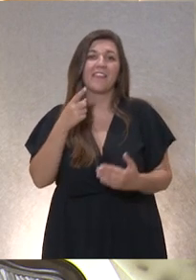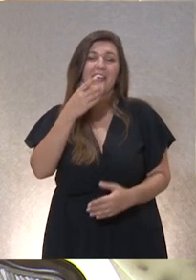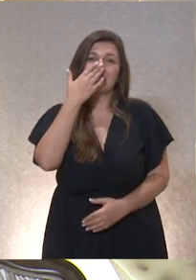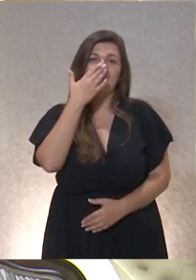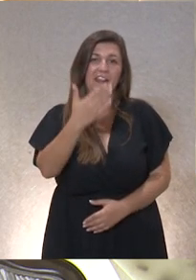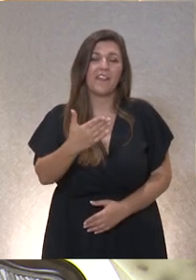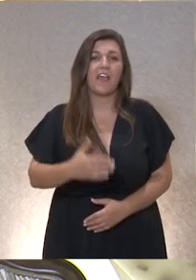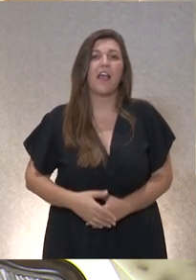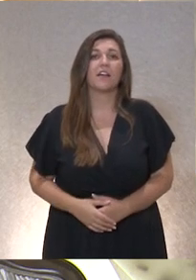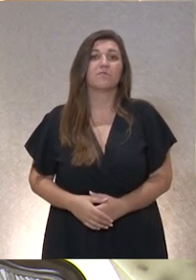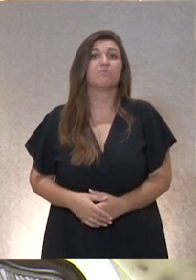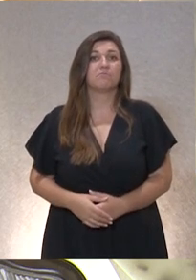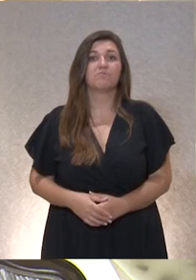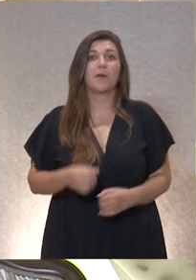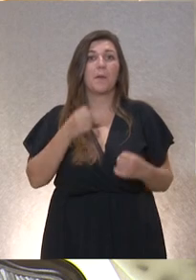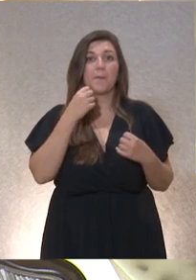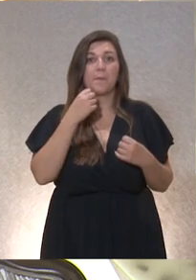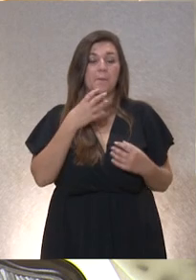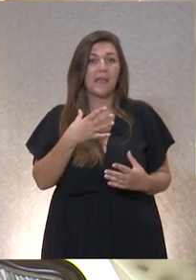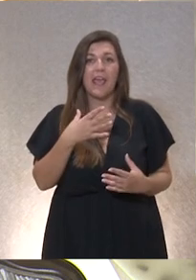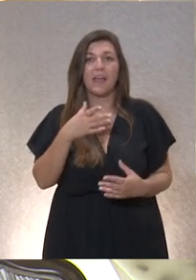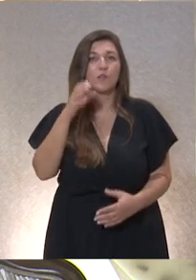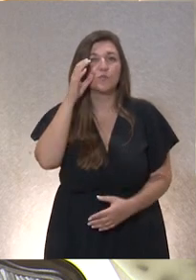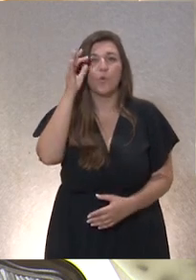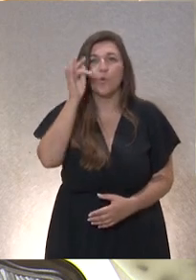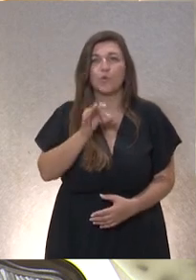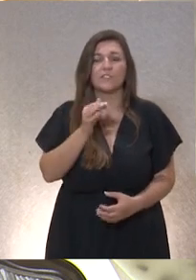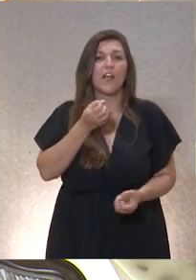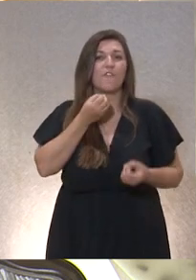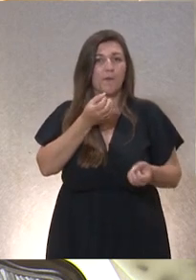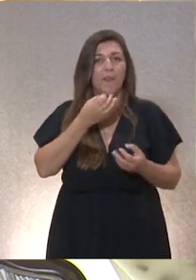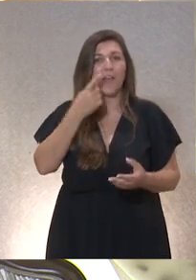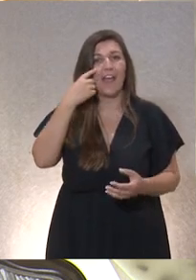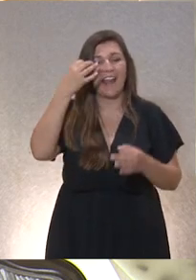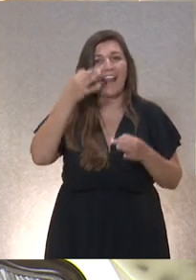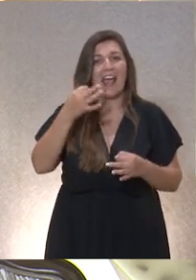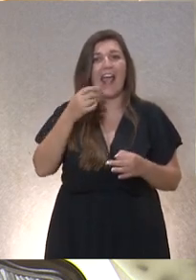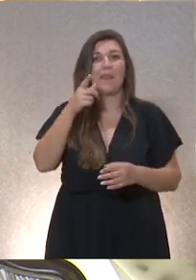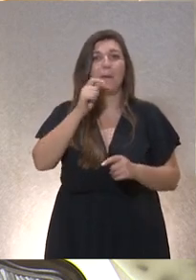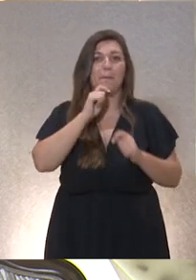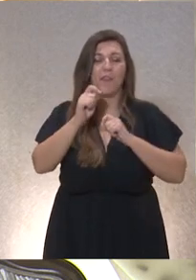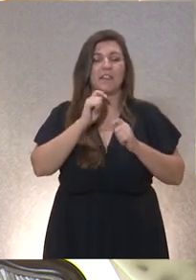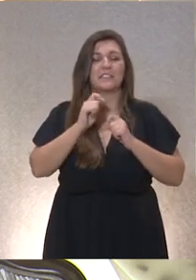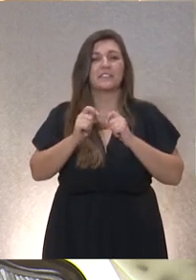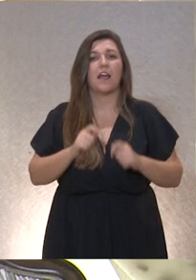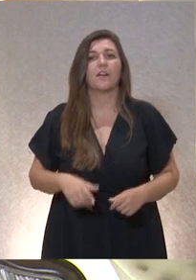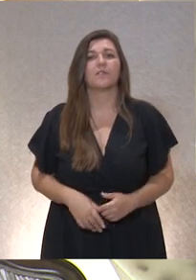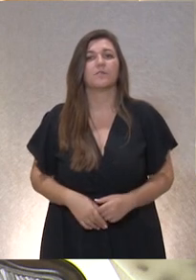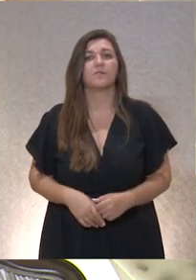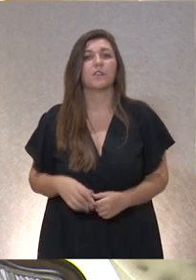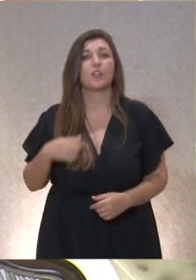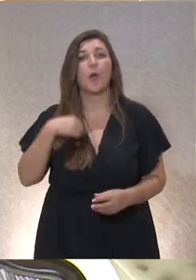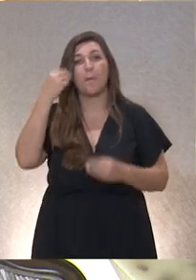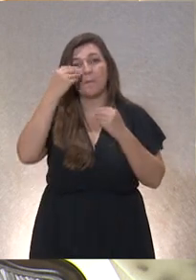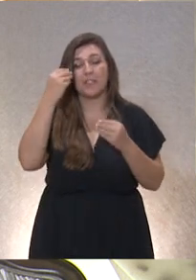sinceridad da gusto no se ofenda Escuchar información veraz por parte de un periodista creo que